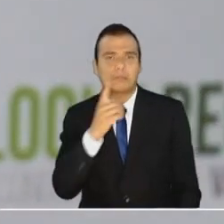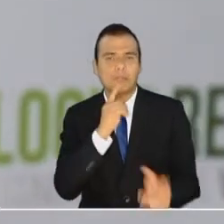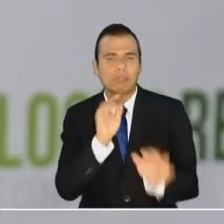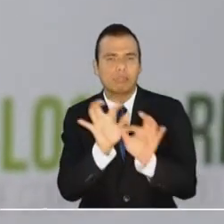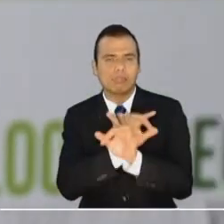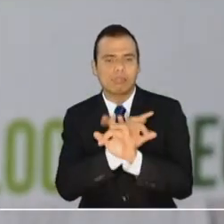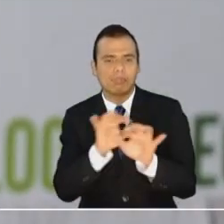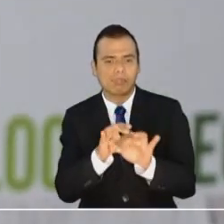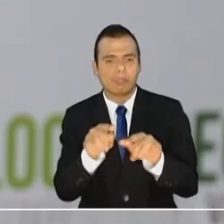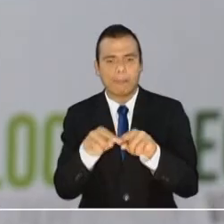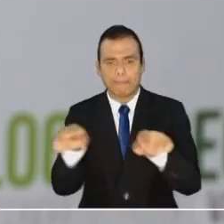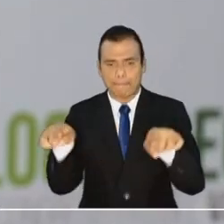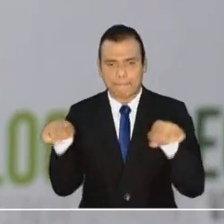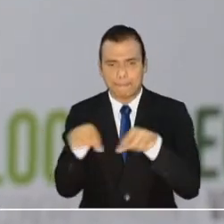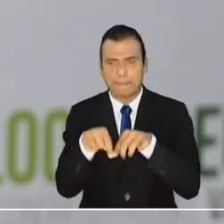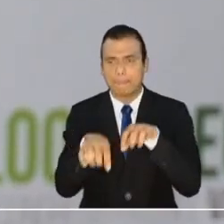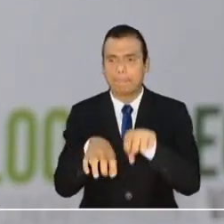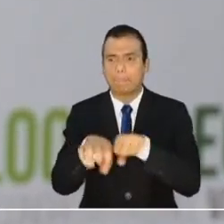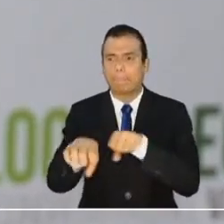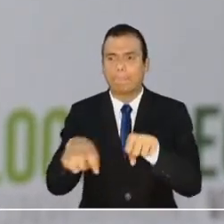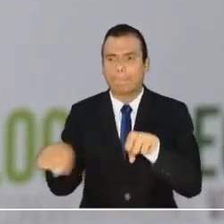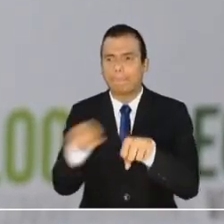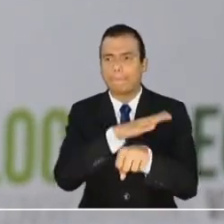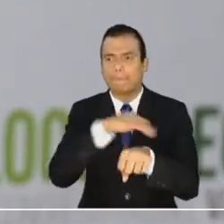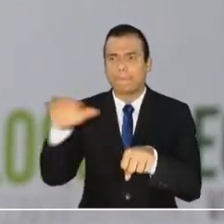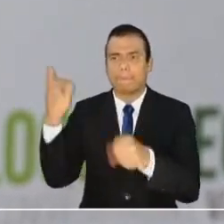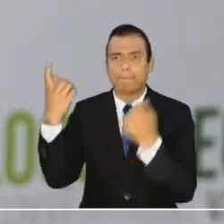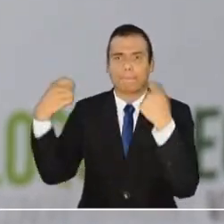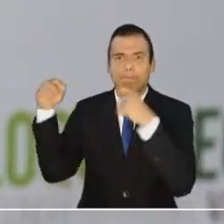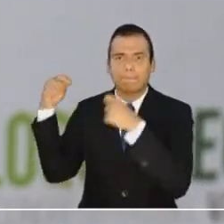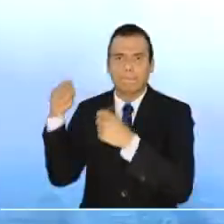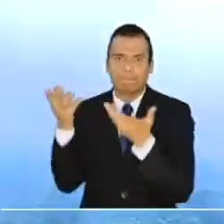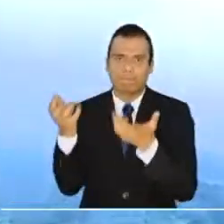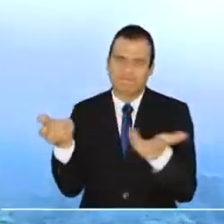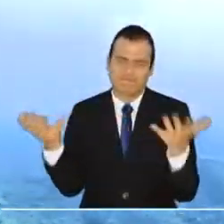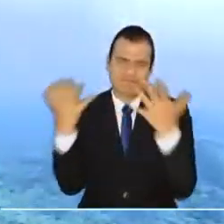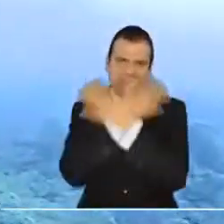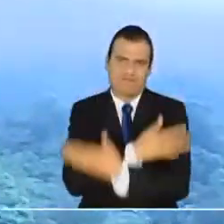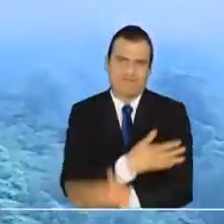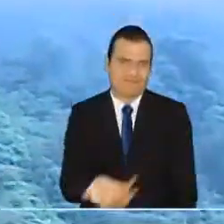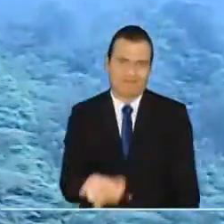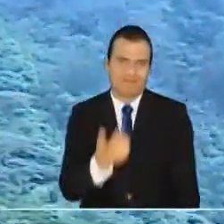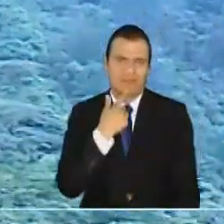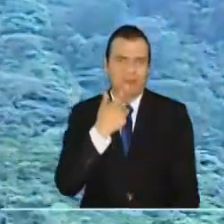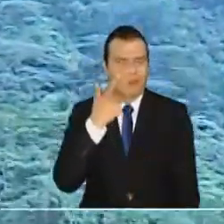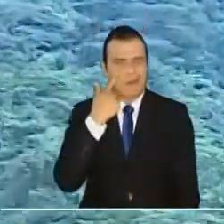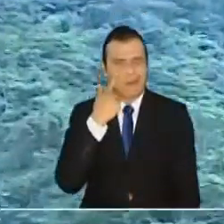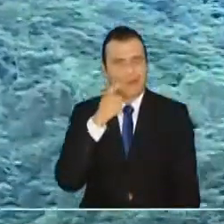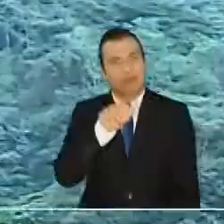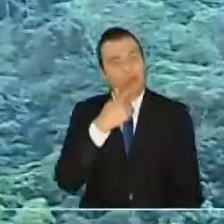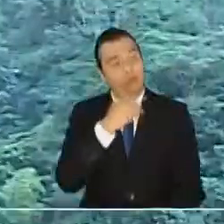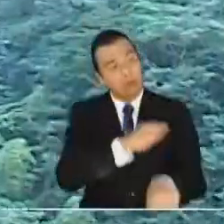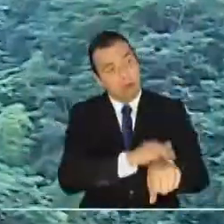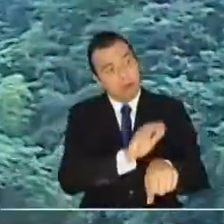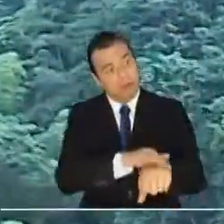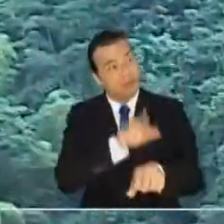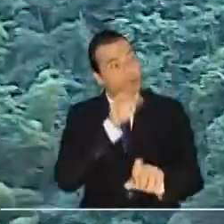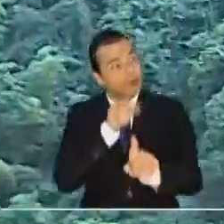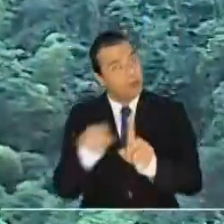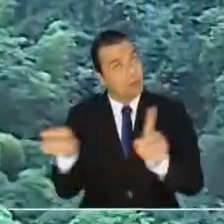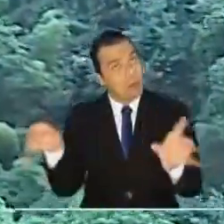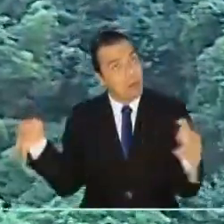nuestros páramos. Así que no se dejen engañar, las personas que les están ofreciendo como un servicio ambiental vender inmuebles